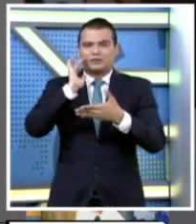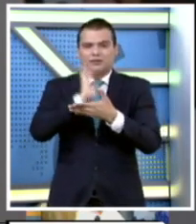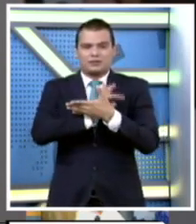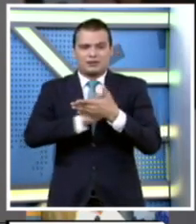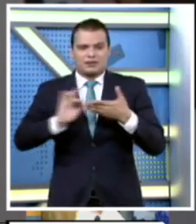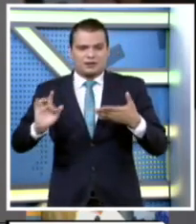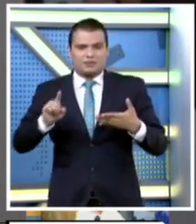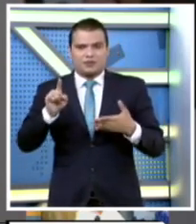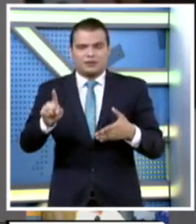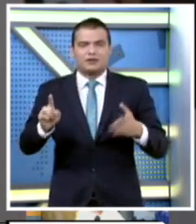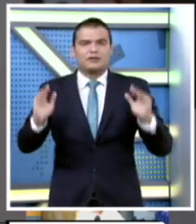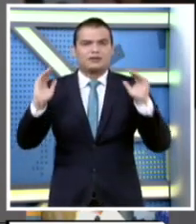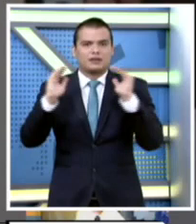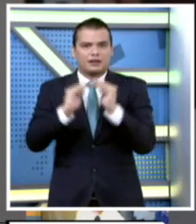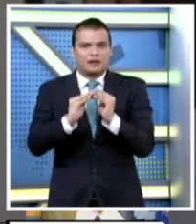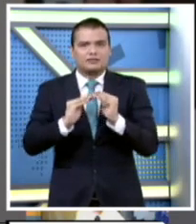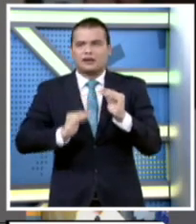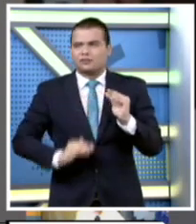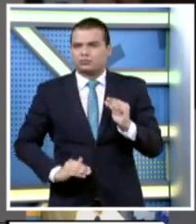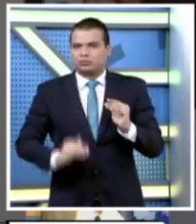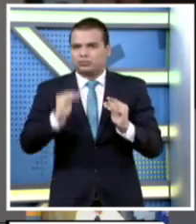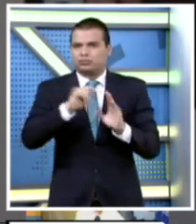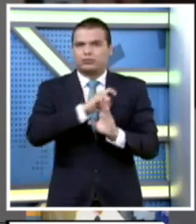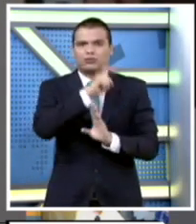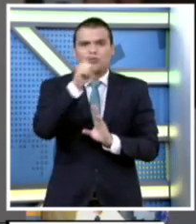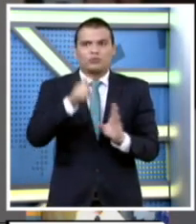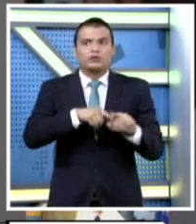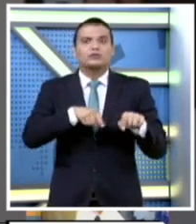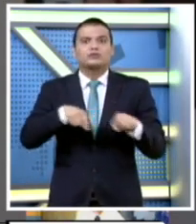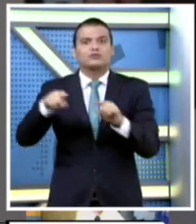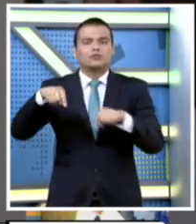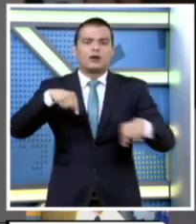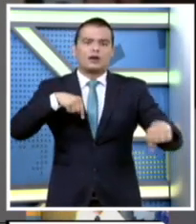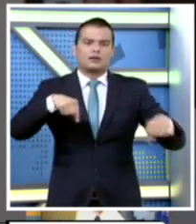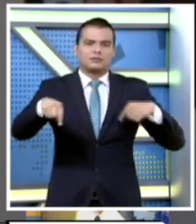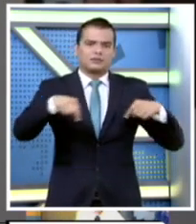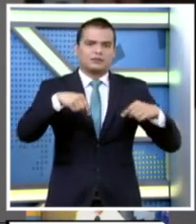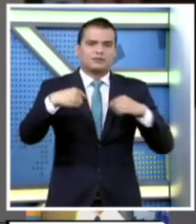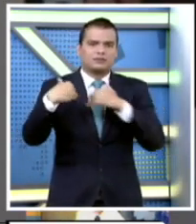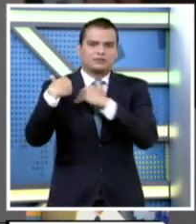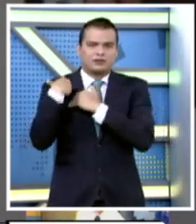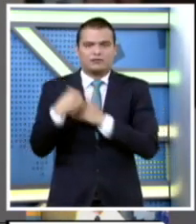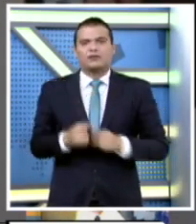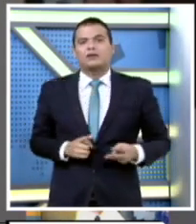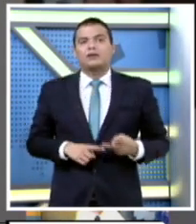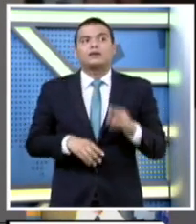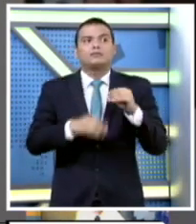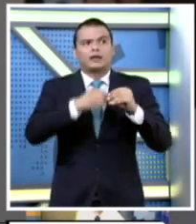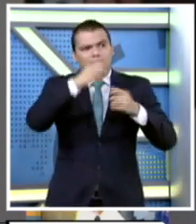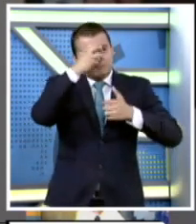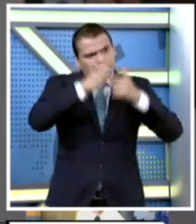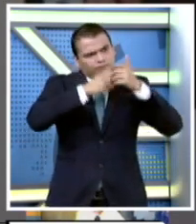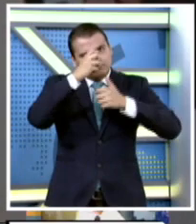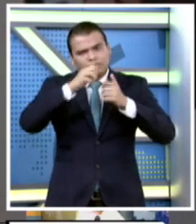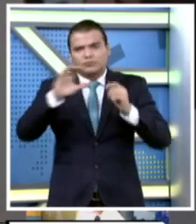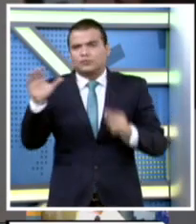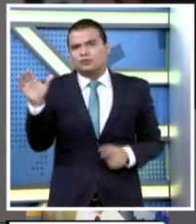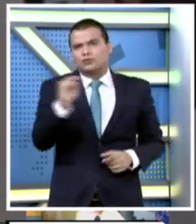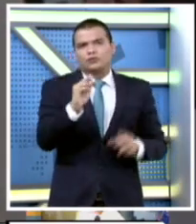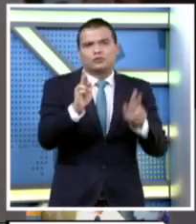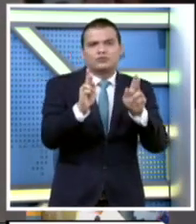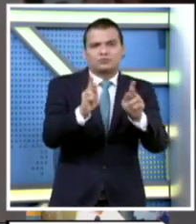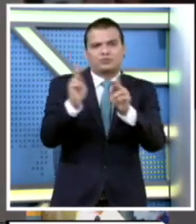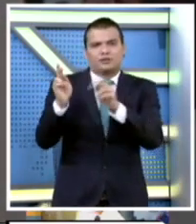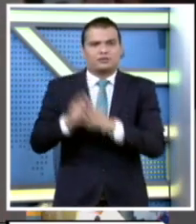propia unidad, la propia administración de esta unidad. Y garantizar tamizaje y chequeo al interior de la unidad.